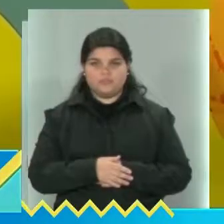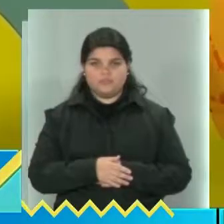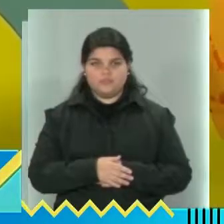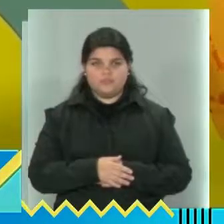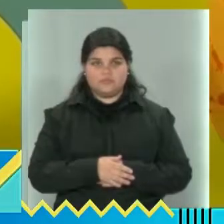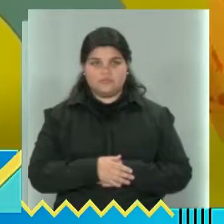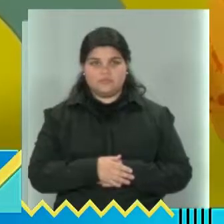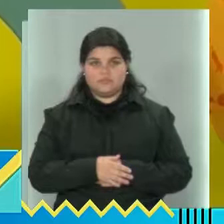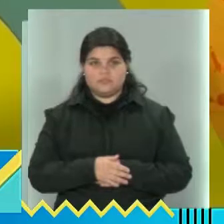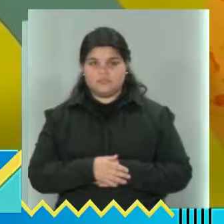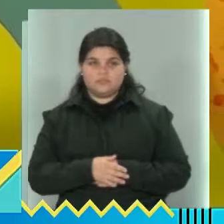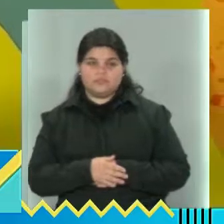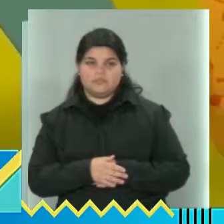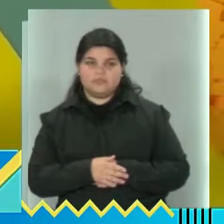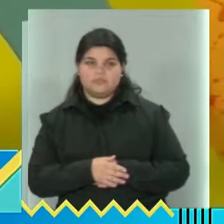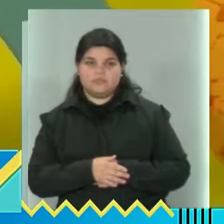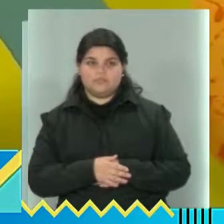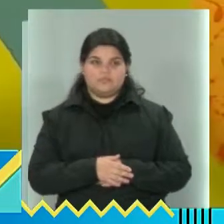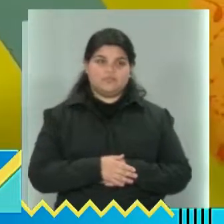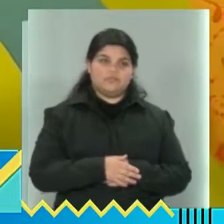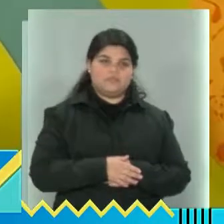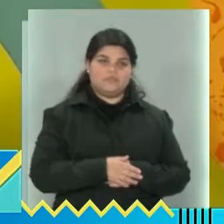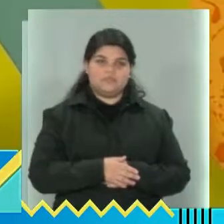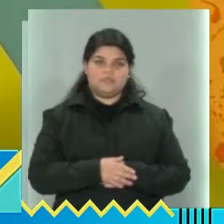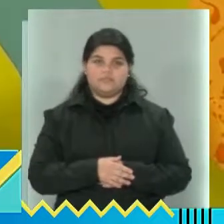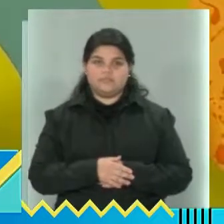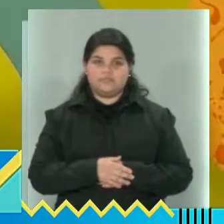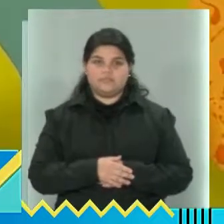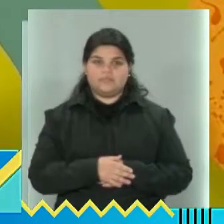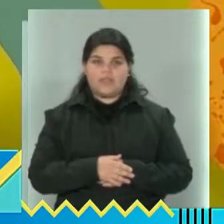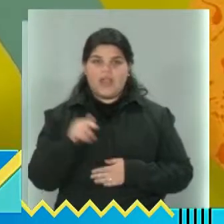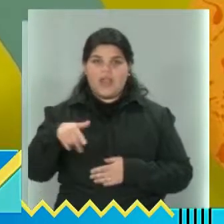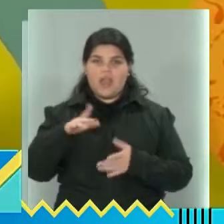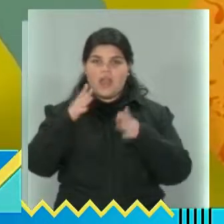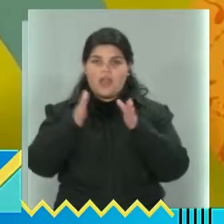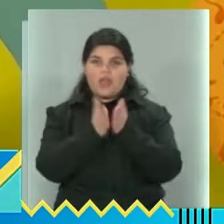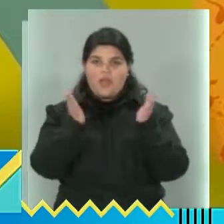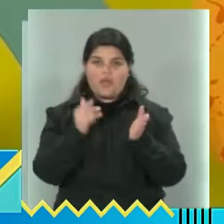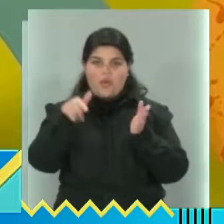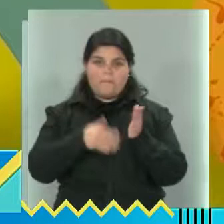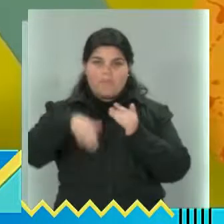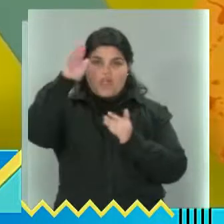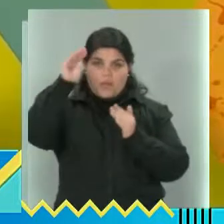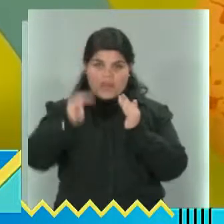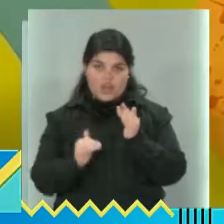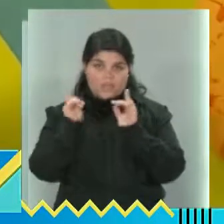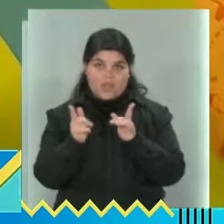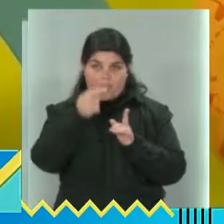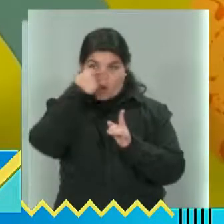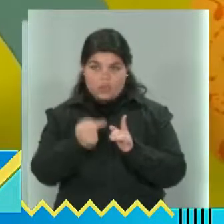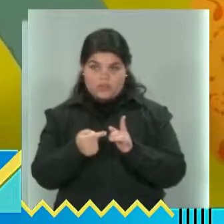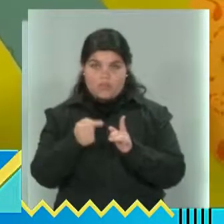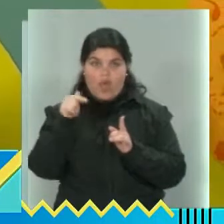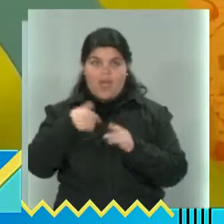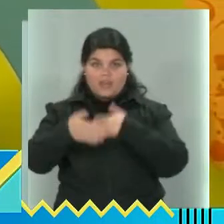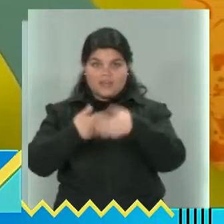los chicos leen historieta. A mí me pasa que el libro de Mayor y Menor, por ejemplo, el último, que fue lo traemos, 12, mira, qué bueno. en